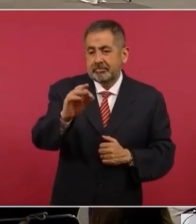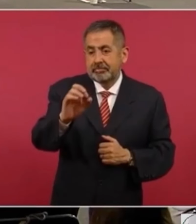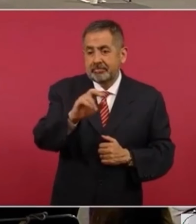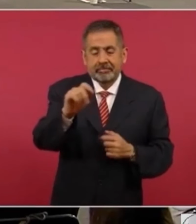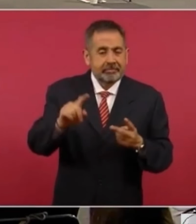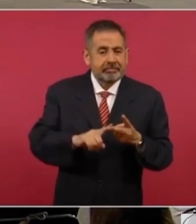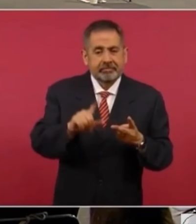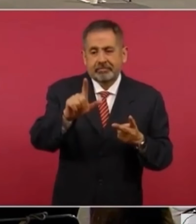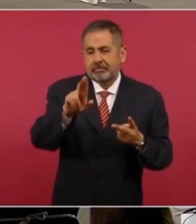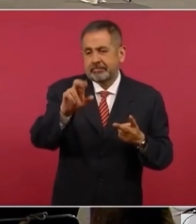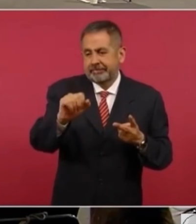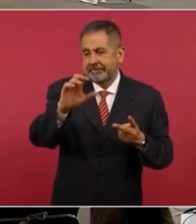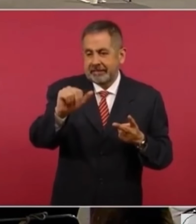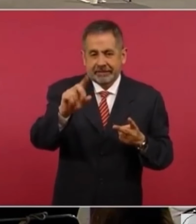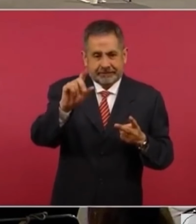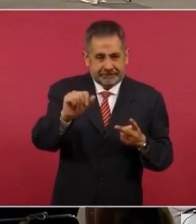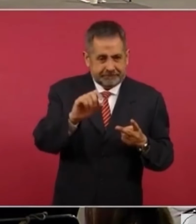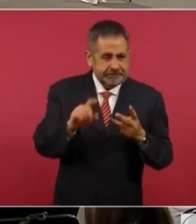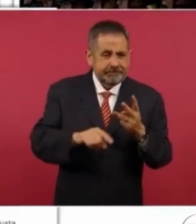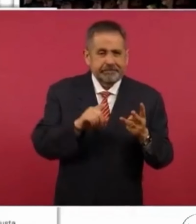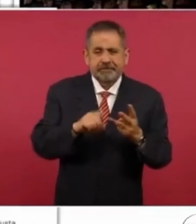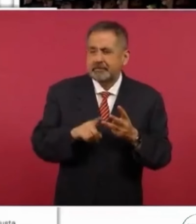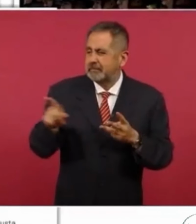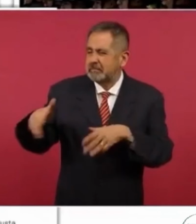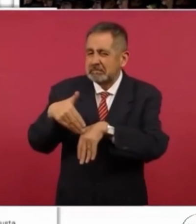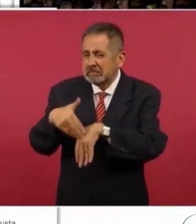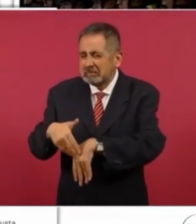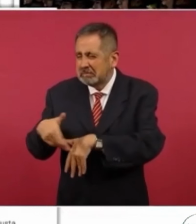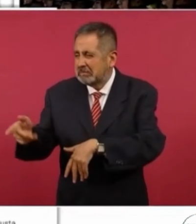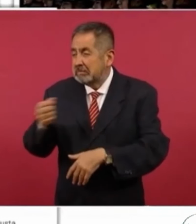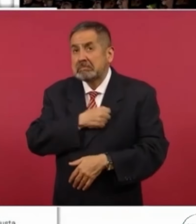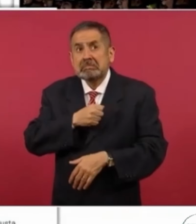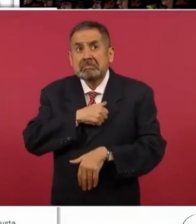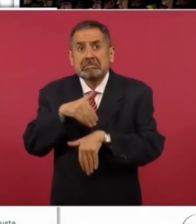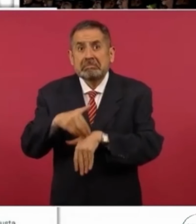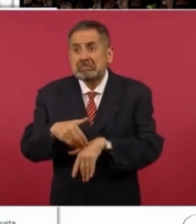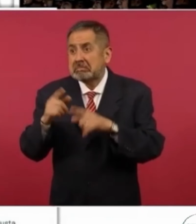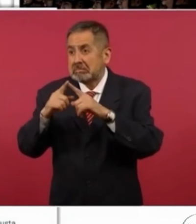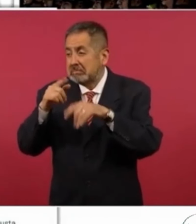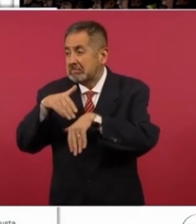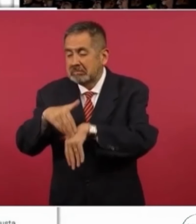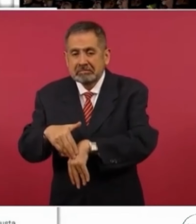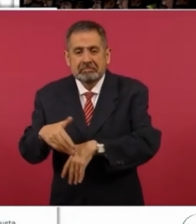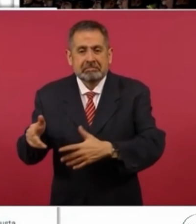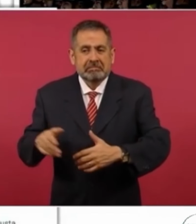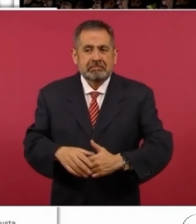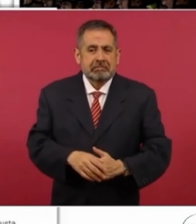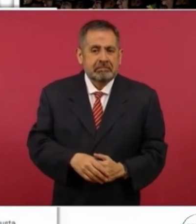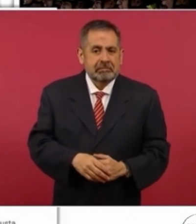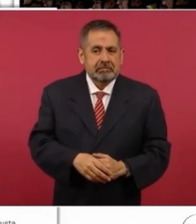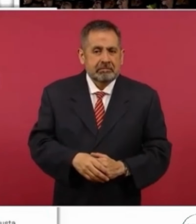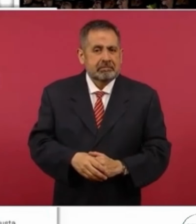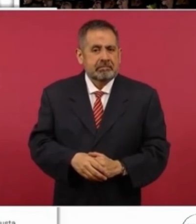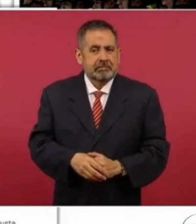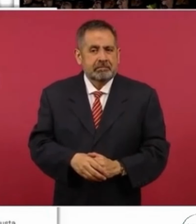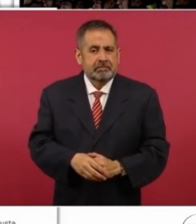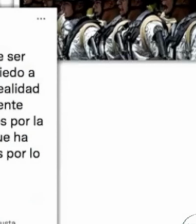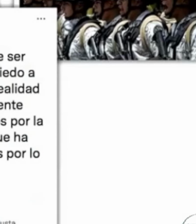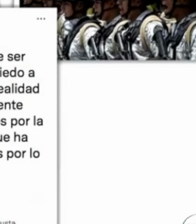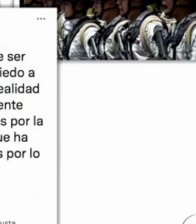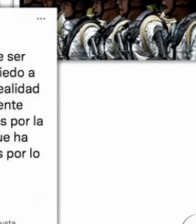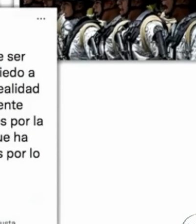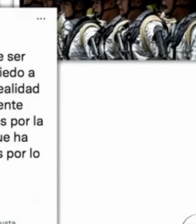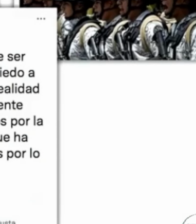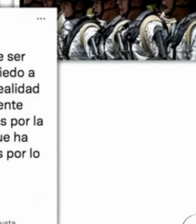llamó borregos, feligreses, que fuimos a rendir pleitesía religiosa. Otra vez